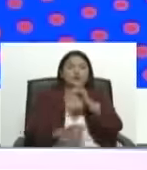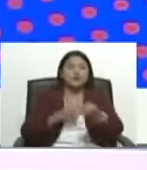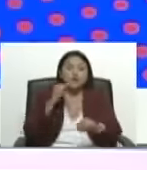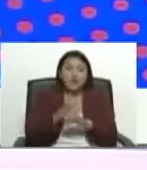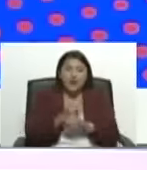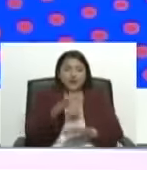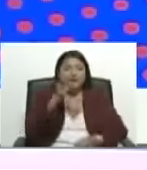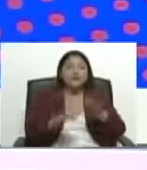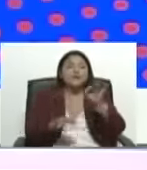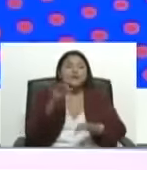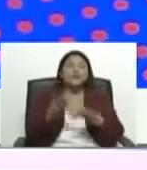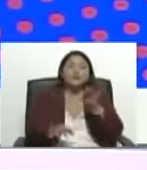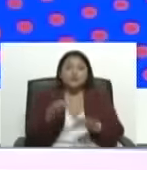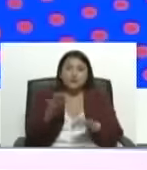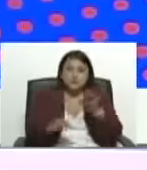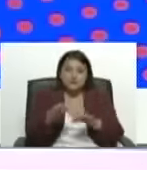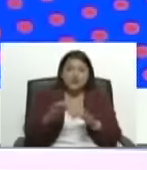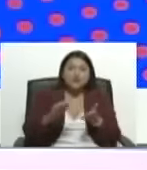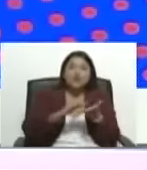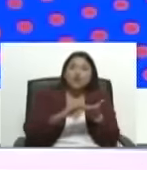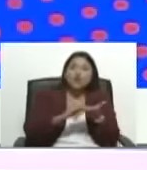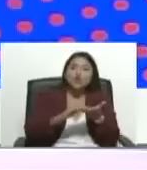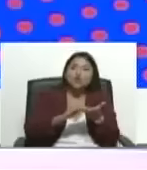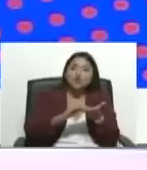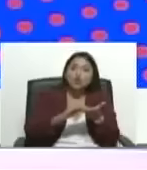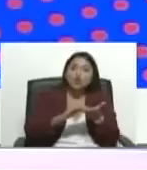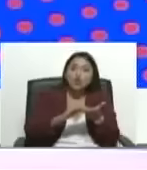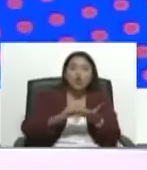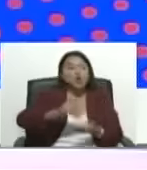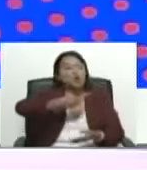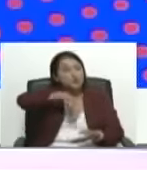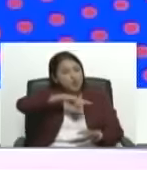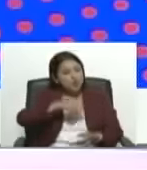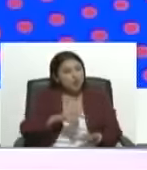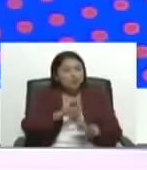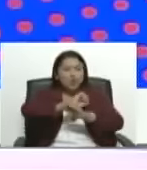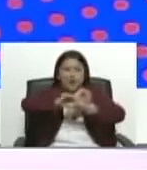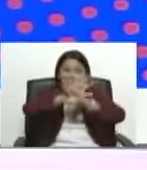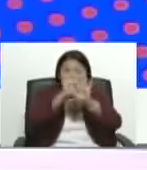darle la solución. Nuestra posición histórica es clara y diáfana.